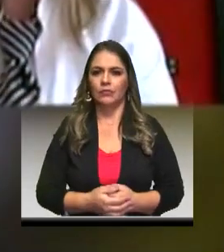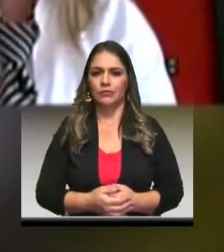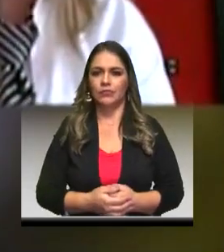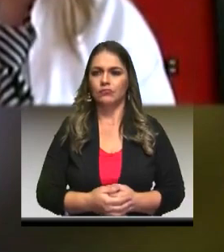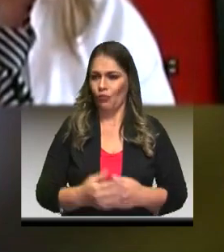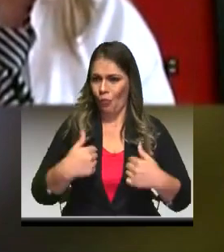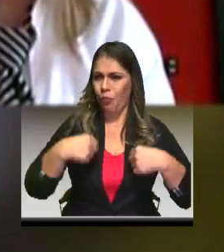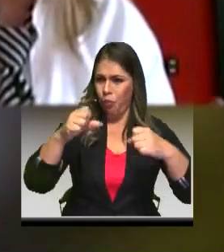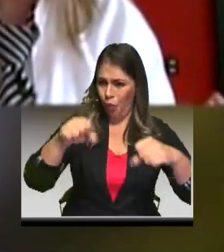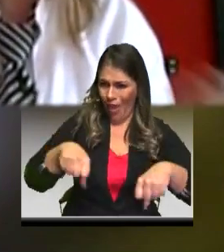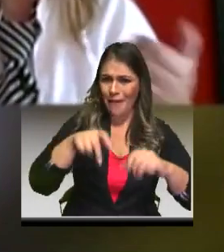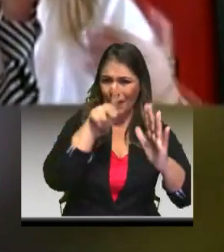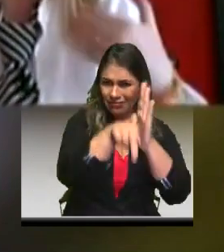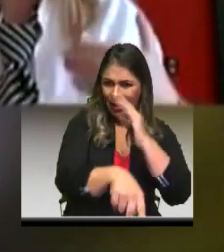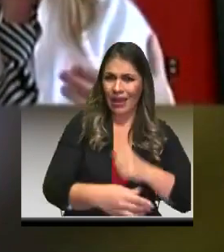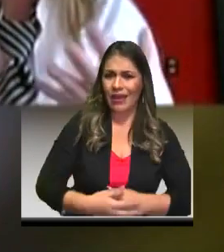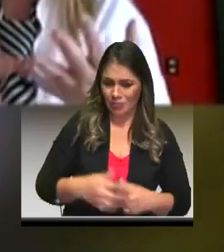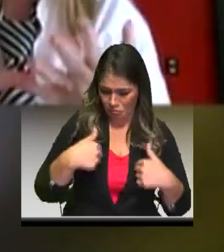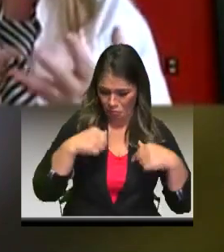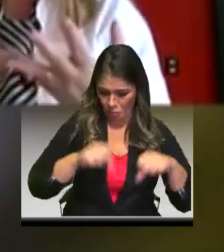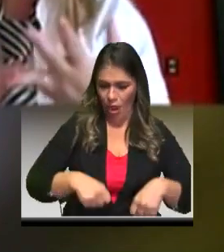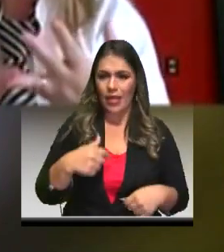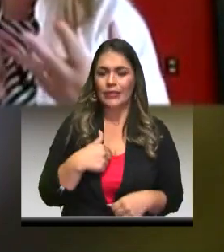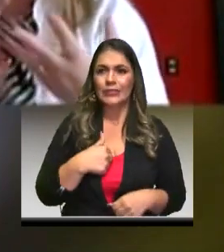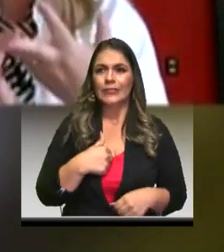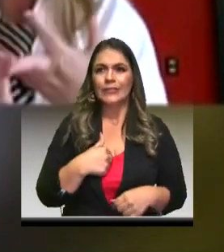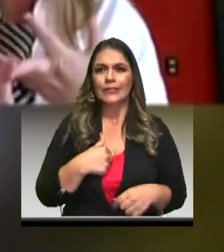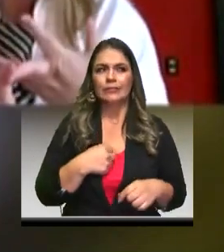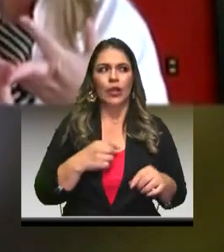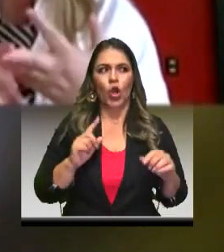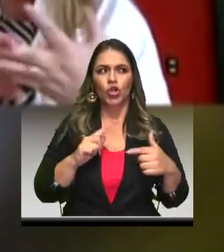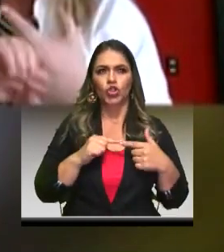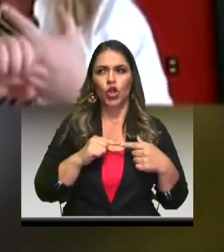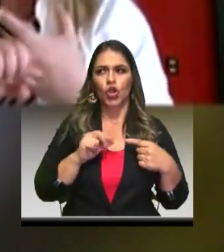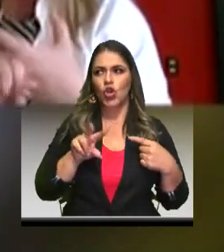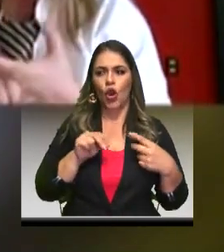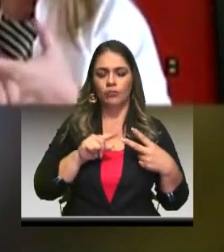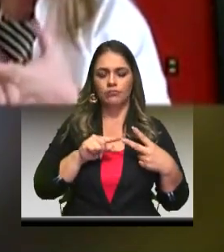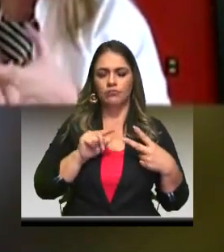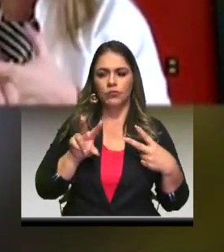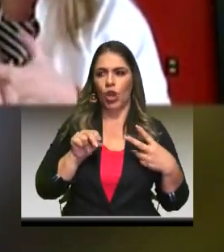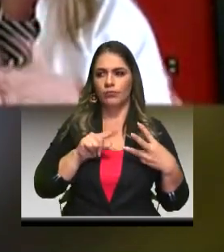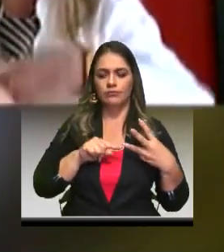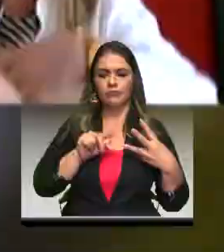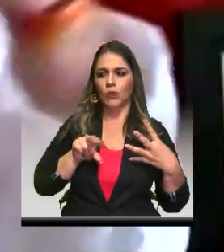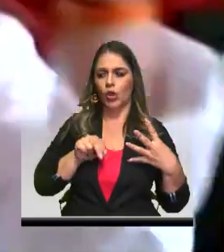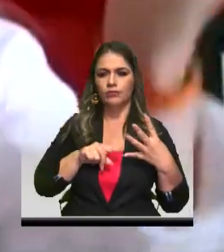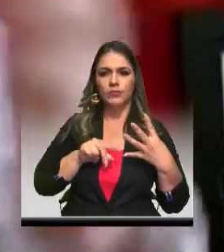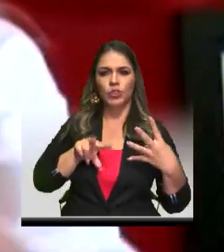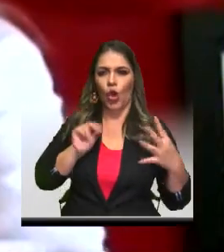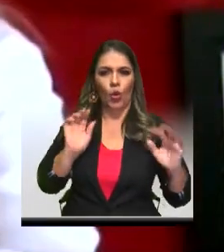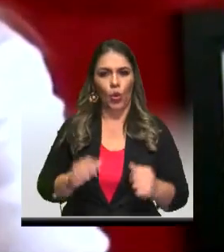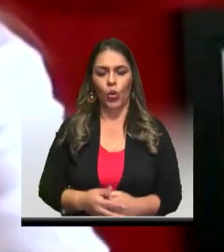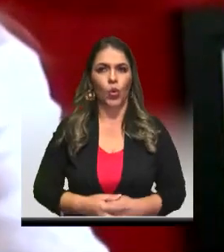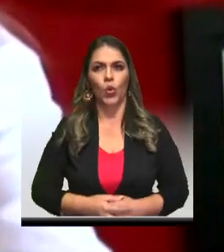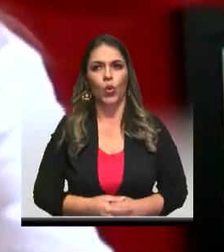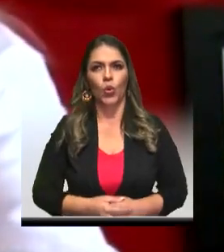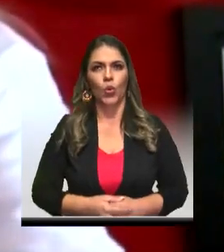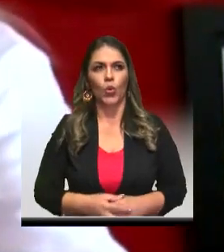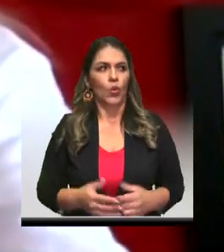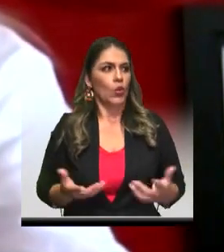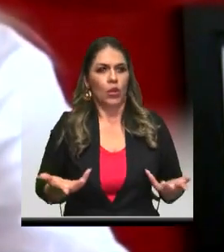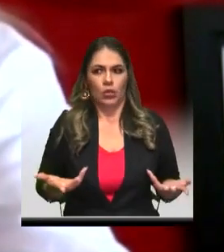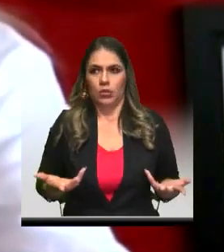yo también tengo esa parte, pero yo por esta razón y esta razón y esta razón no la he, vamos,